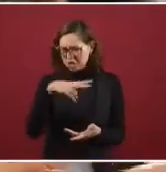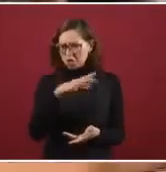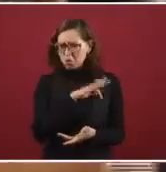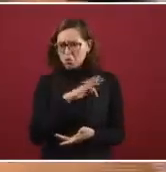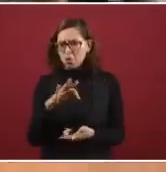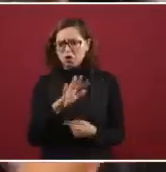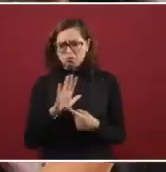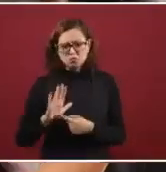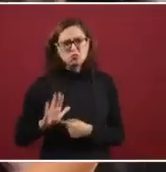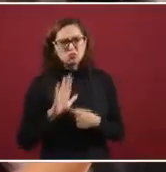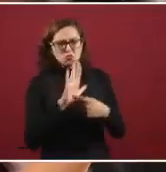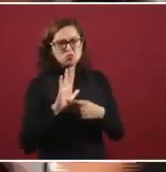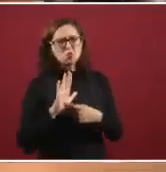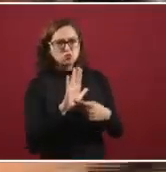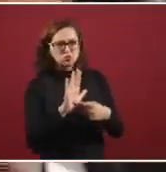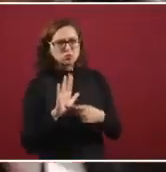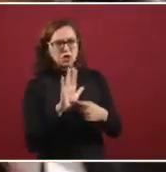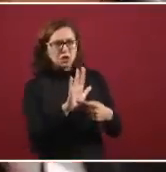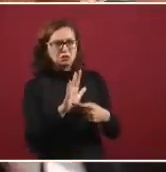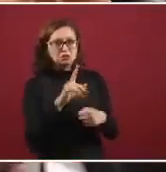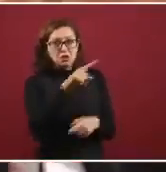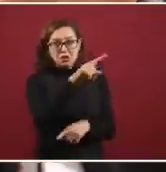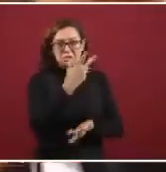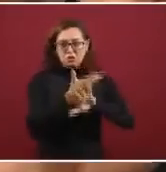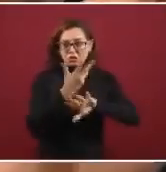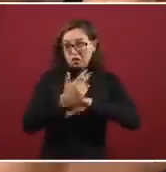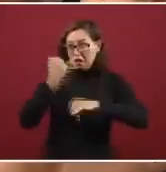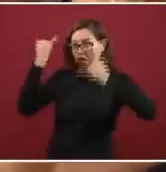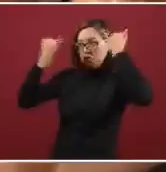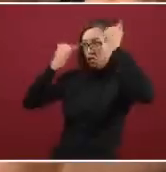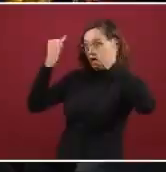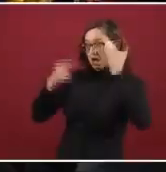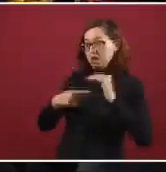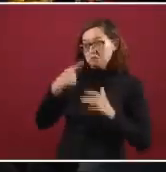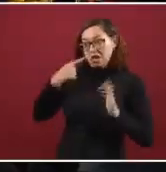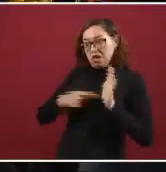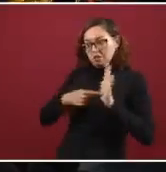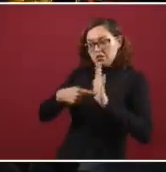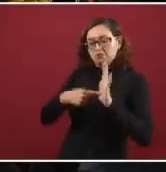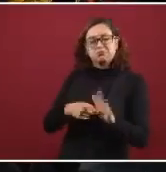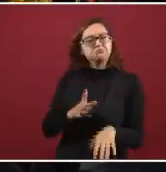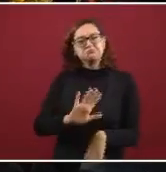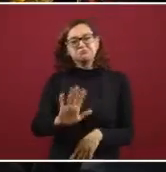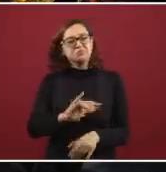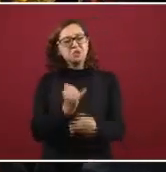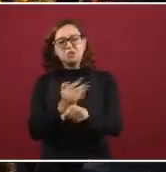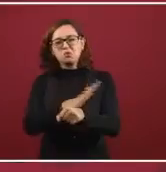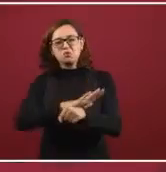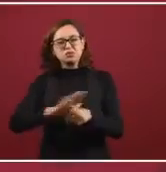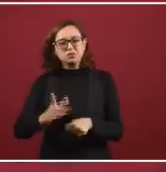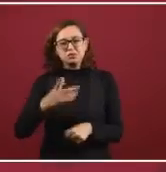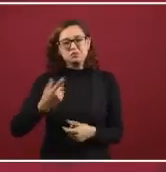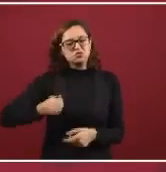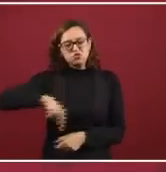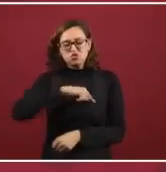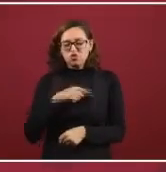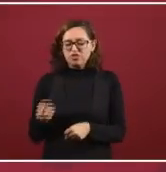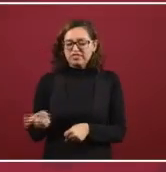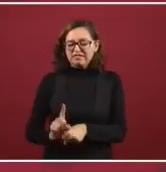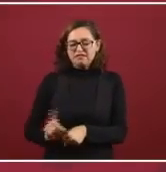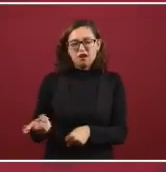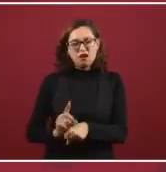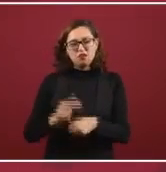de confrontar las cifras, sí, de Estados Unidos. No es que Estados Unidos imponga y no diga… No podría hacerlo porque nosotros verificamos todos los días y además se tiene que